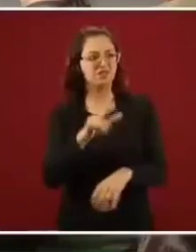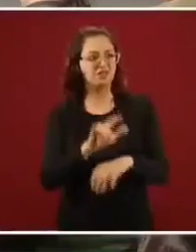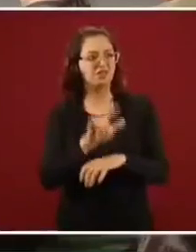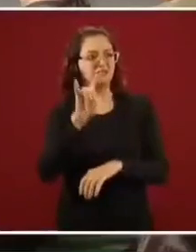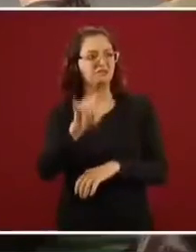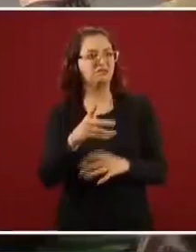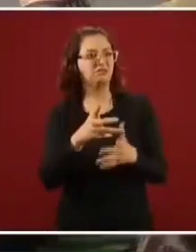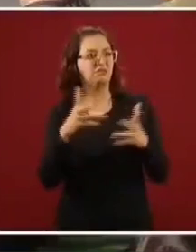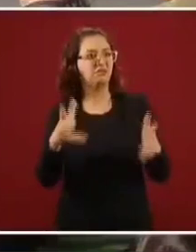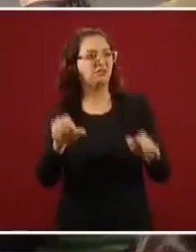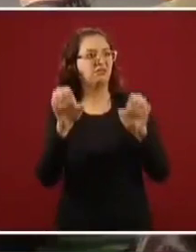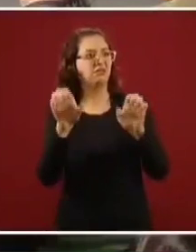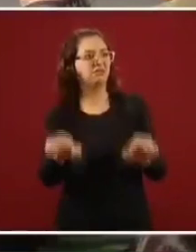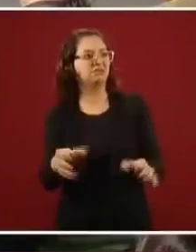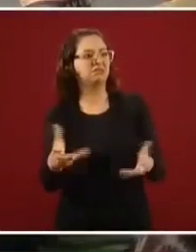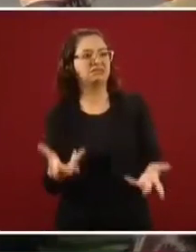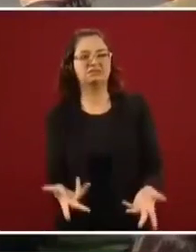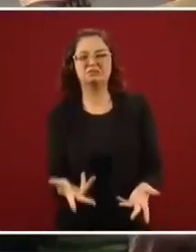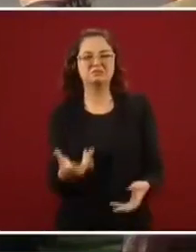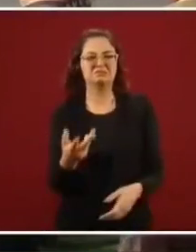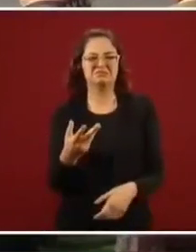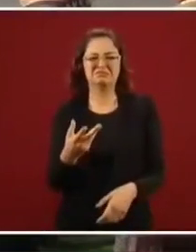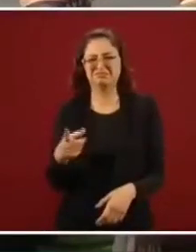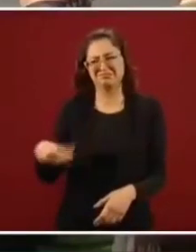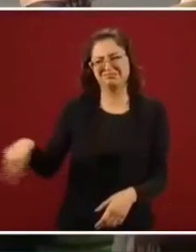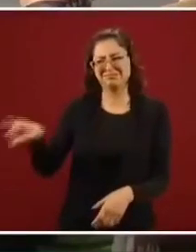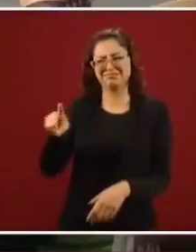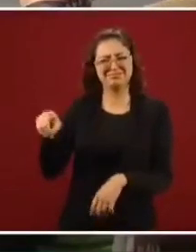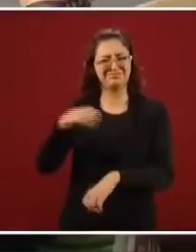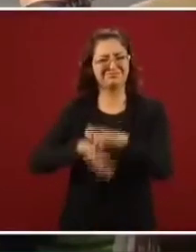esto. Esto no debió